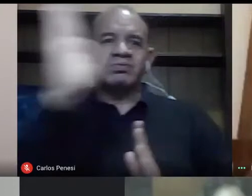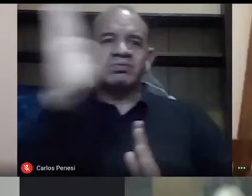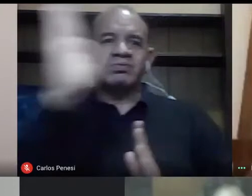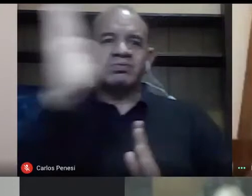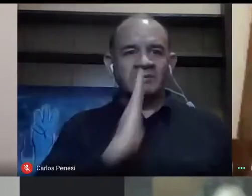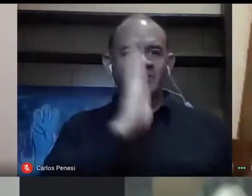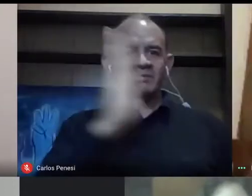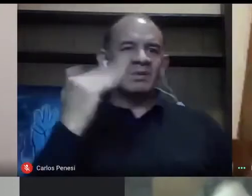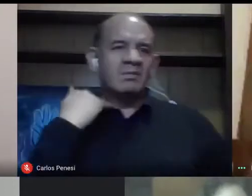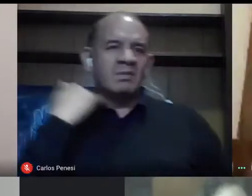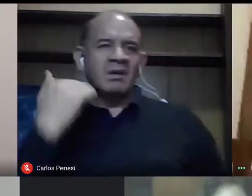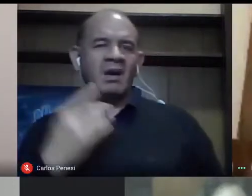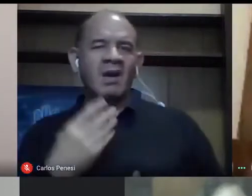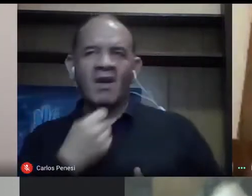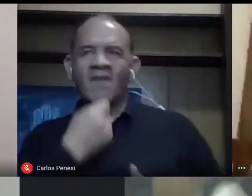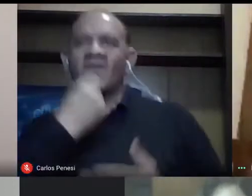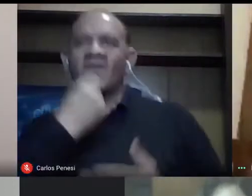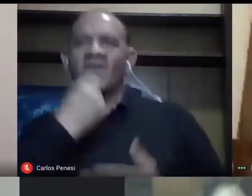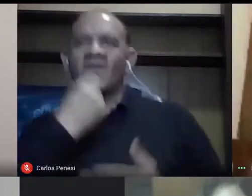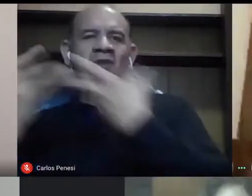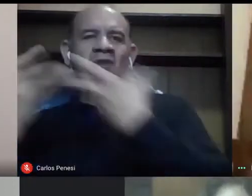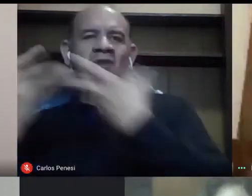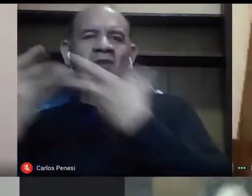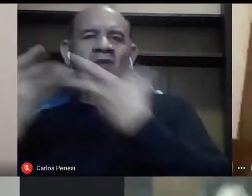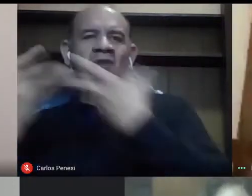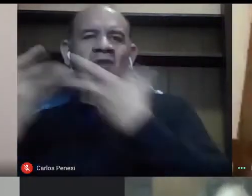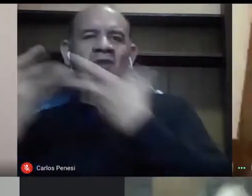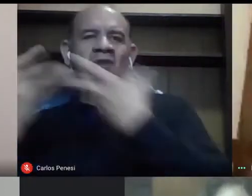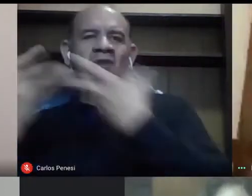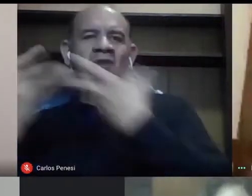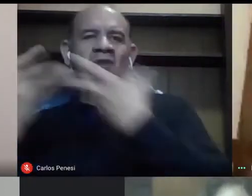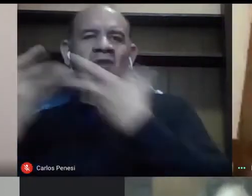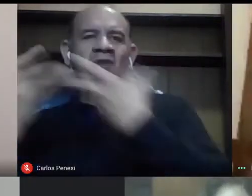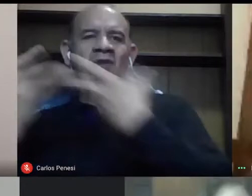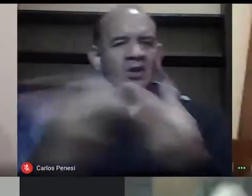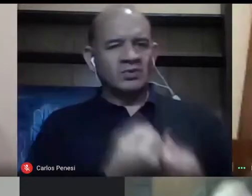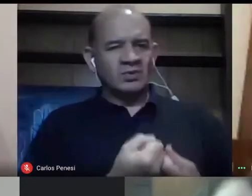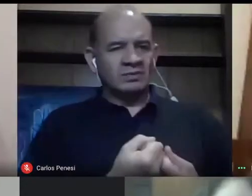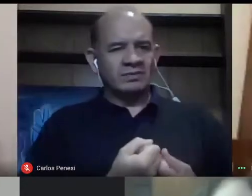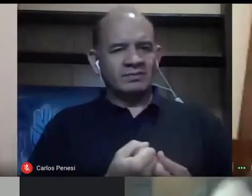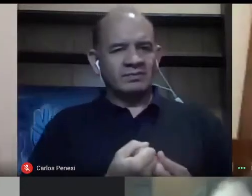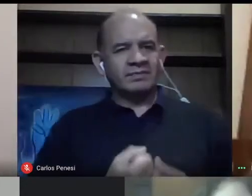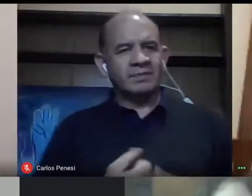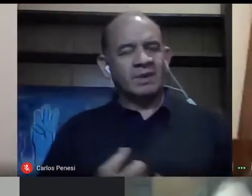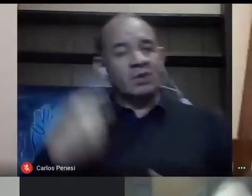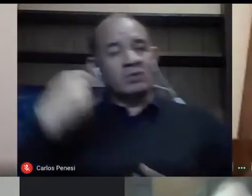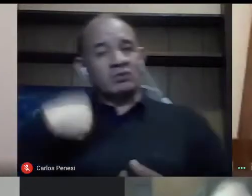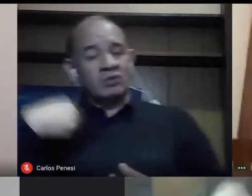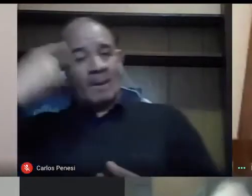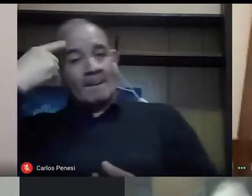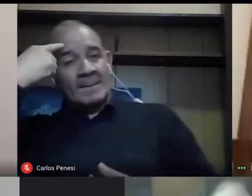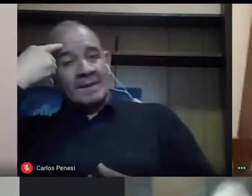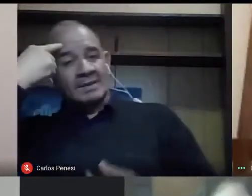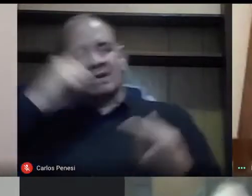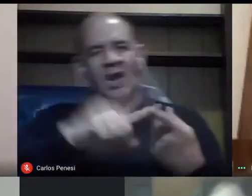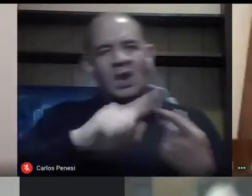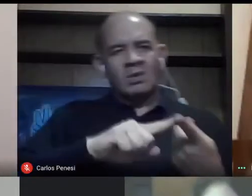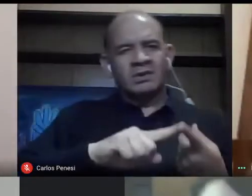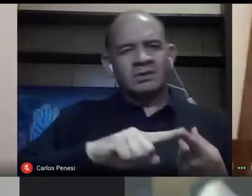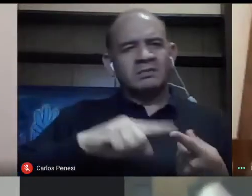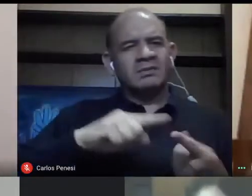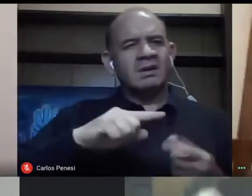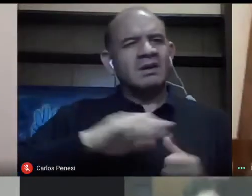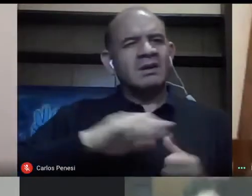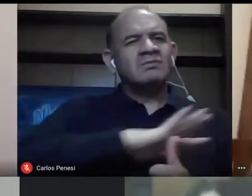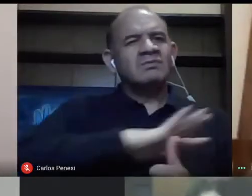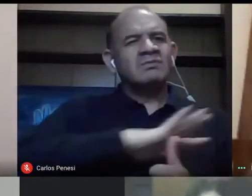para personas con discapacidad visual. Y cuando se lo pensaba el tratado, había que pensar en llegar a toda la diversidad de usuarios